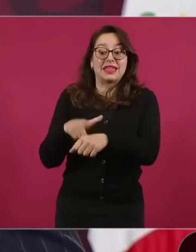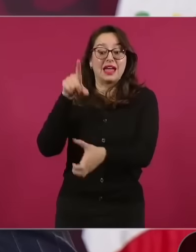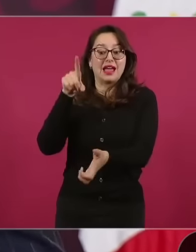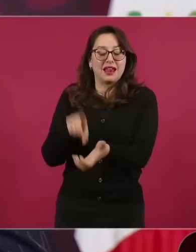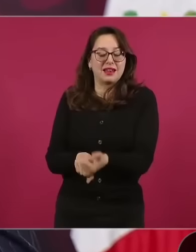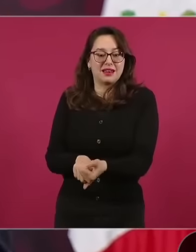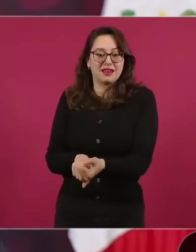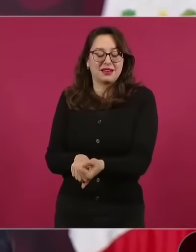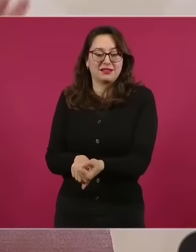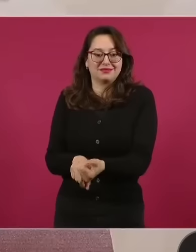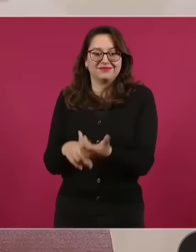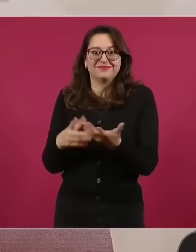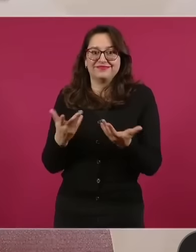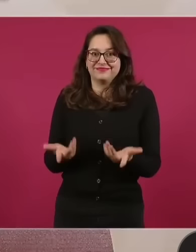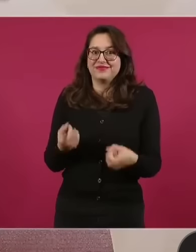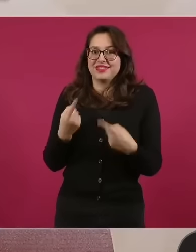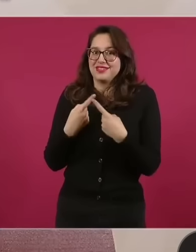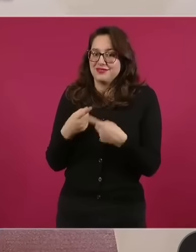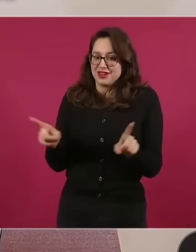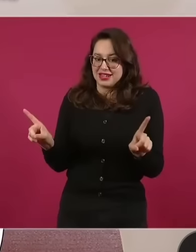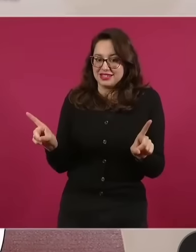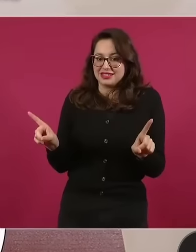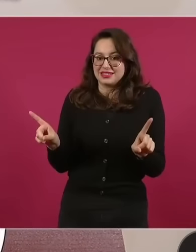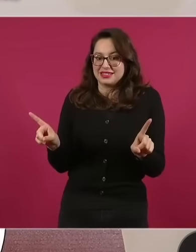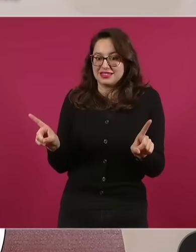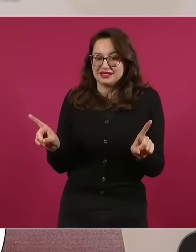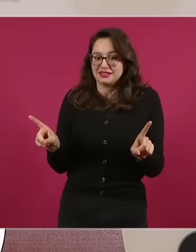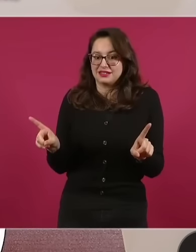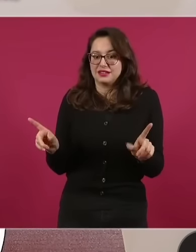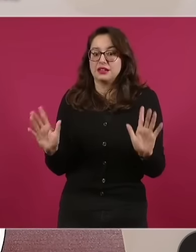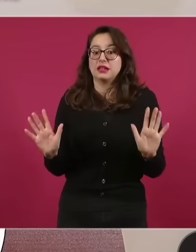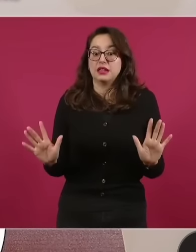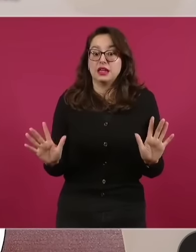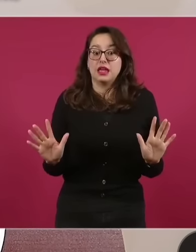Estamos hablando también de educación pública.